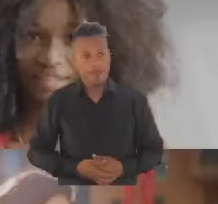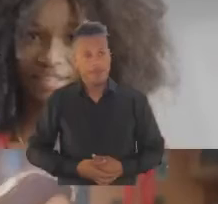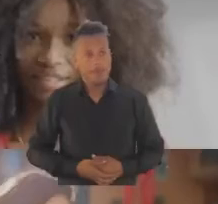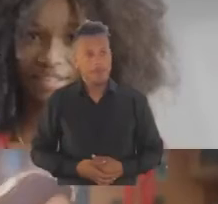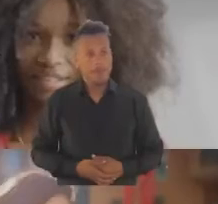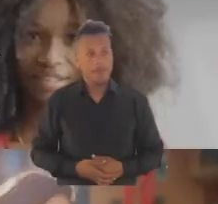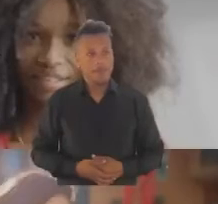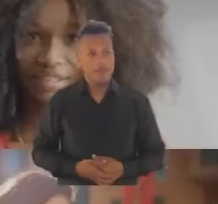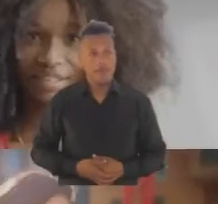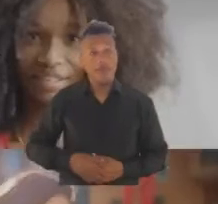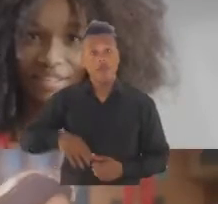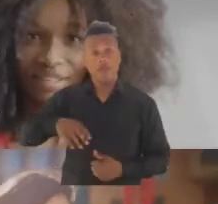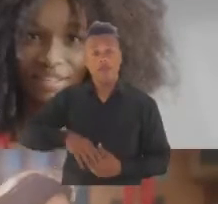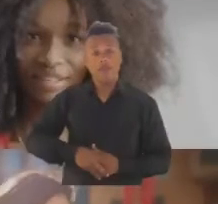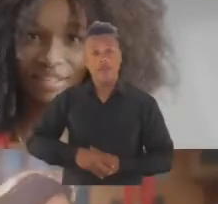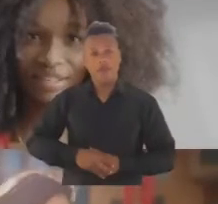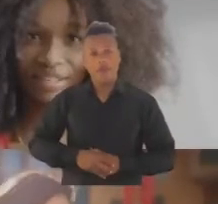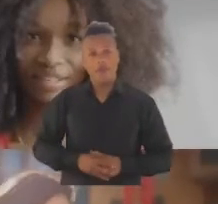Hola, ¿qué tal? Buenas tardes.